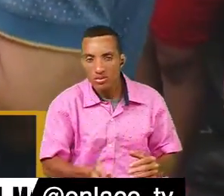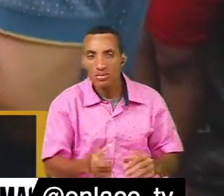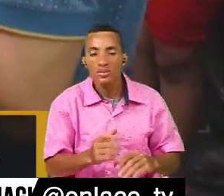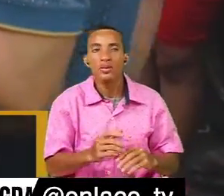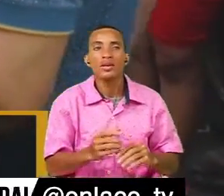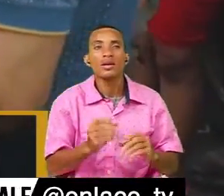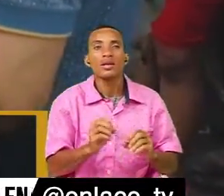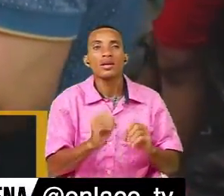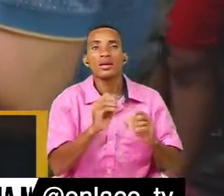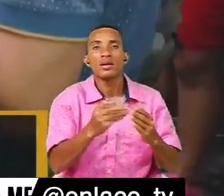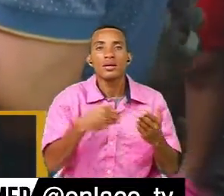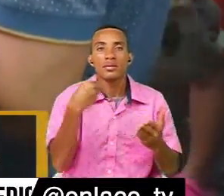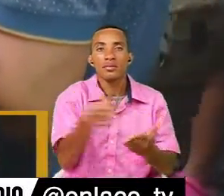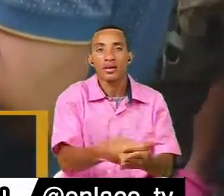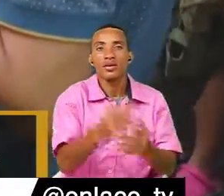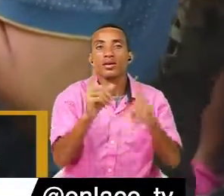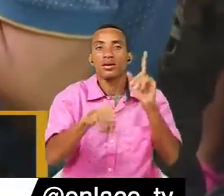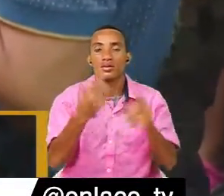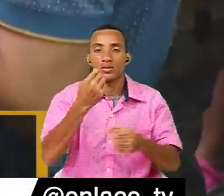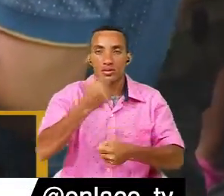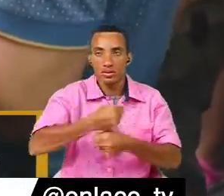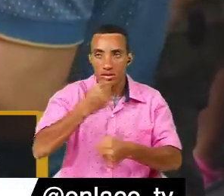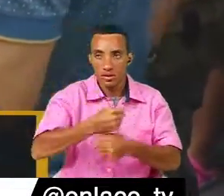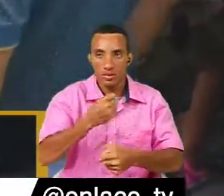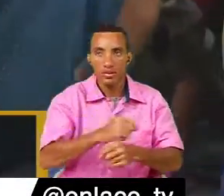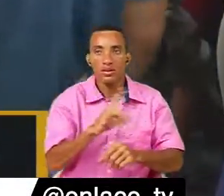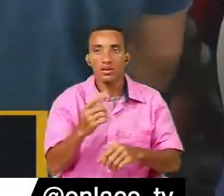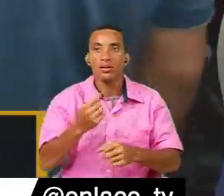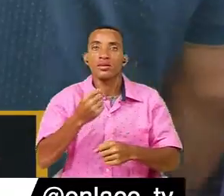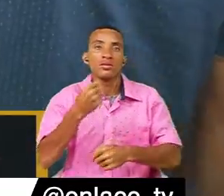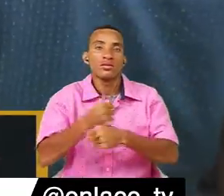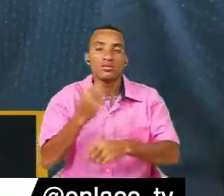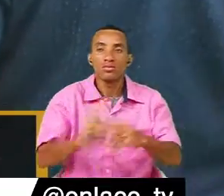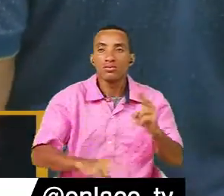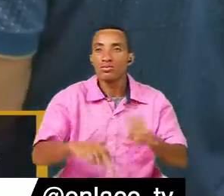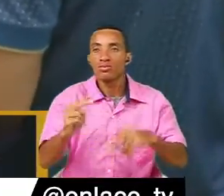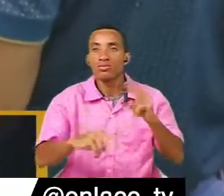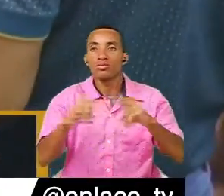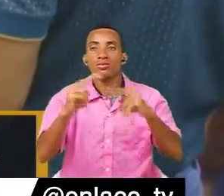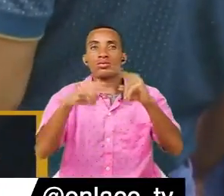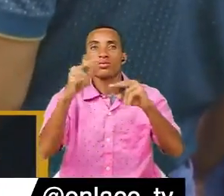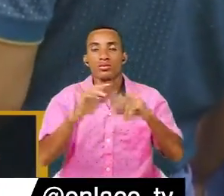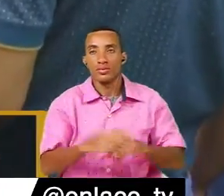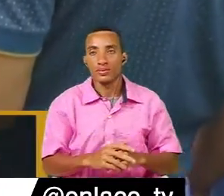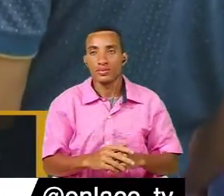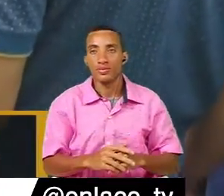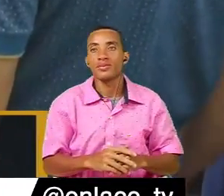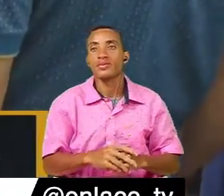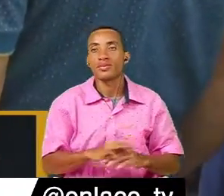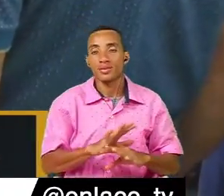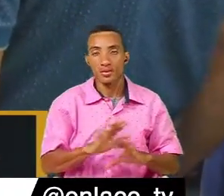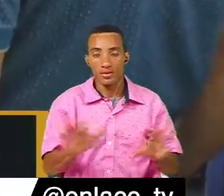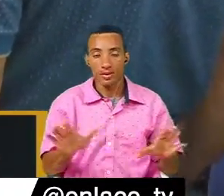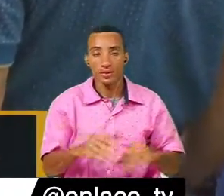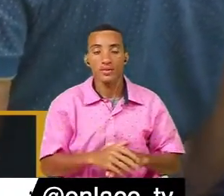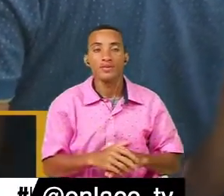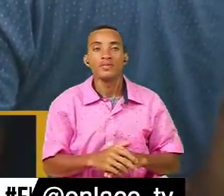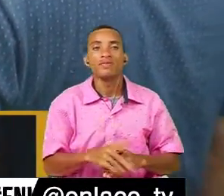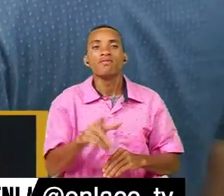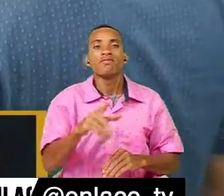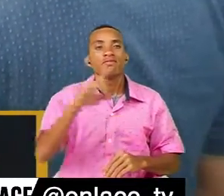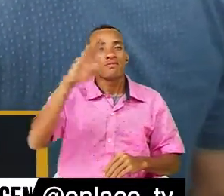destinado para el pago de la nómina de trabajadores que adelantan obra de construcción en el sitio de donde ocurrieron los hechos. La